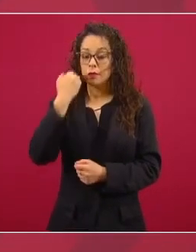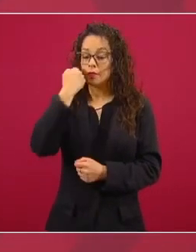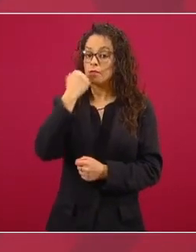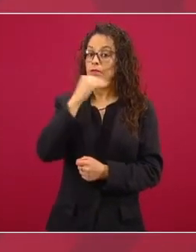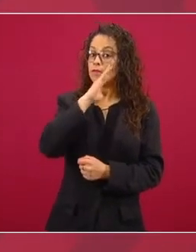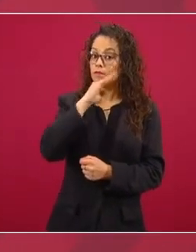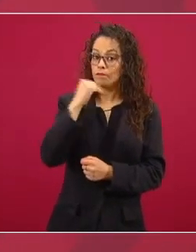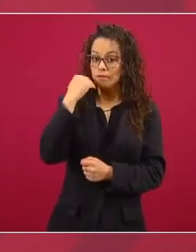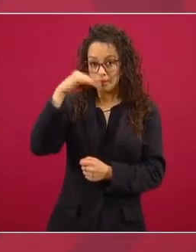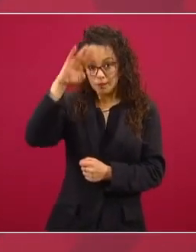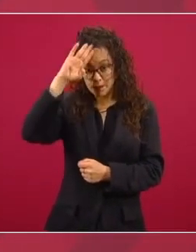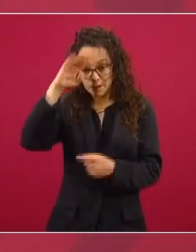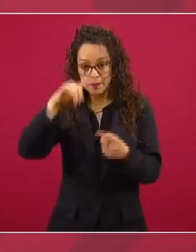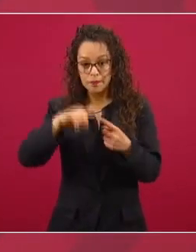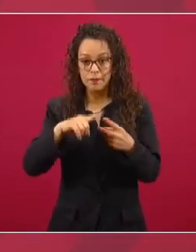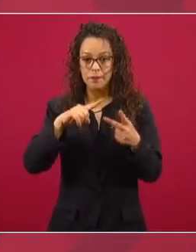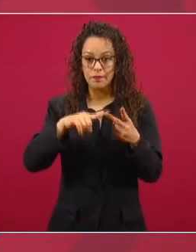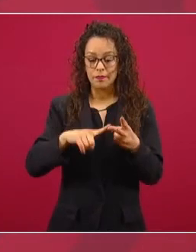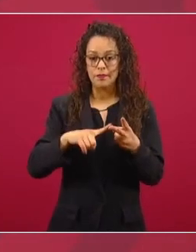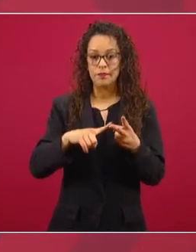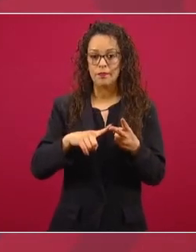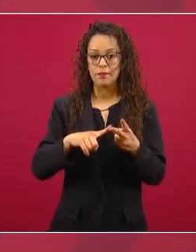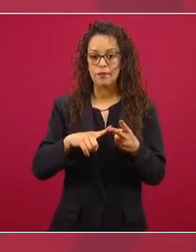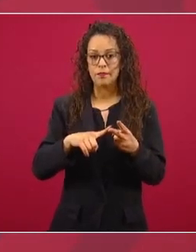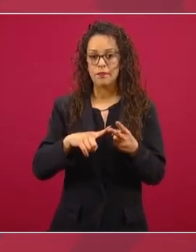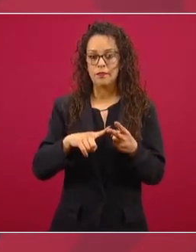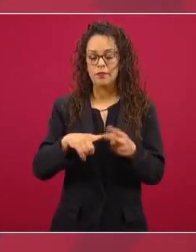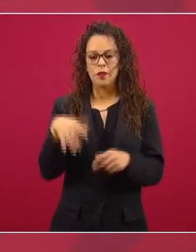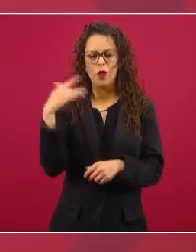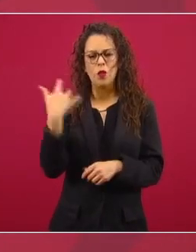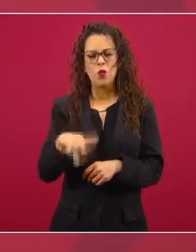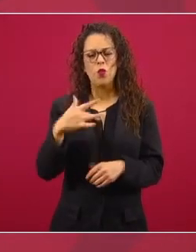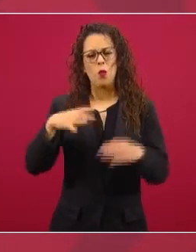si hay dolor de cuerpo,